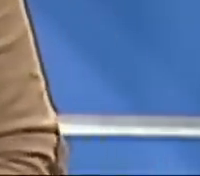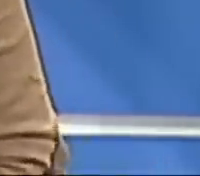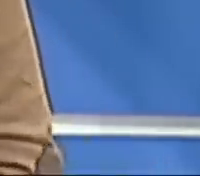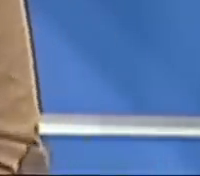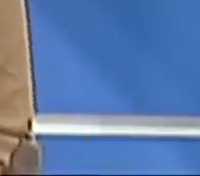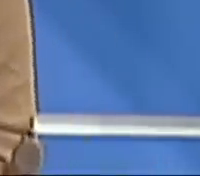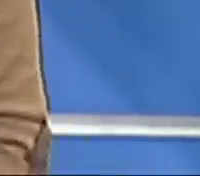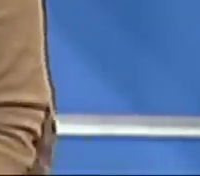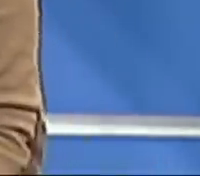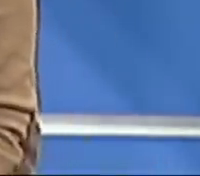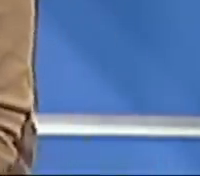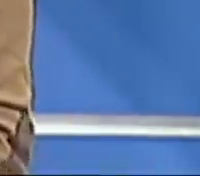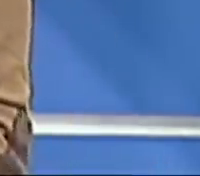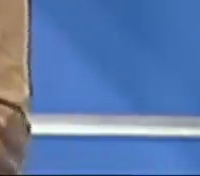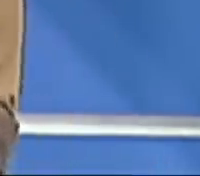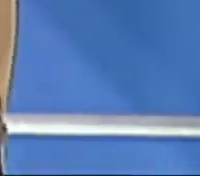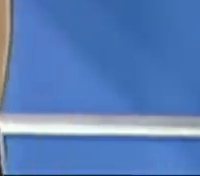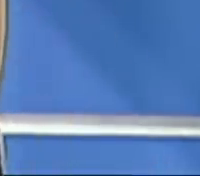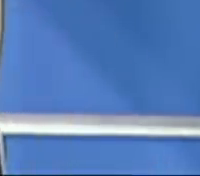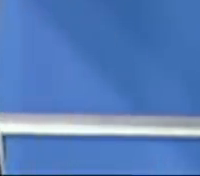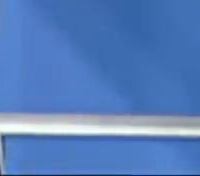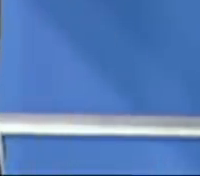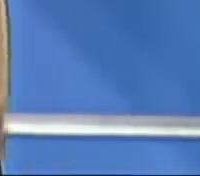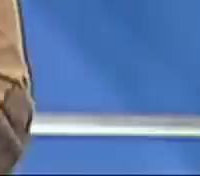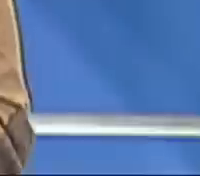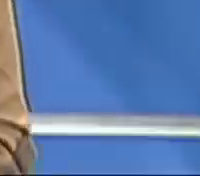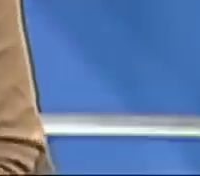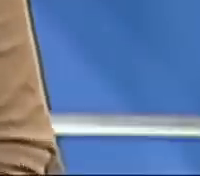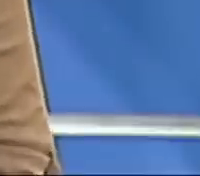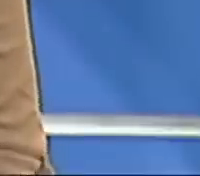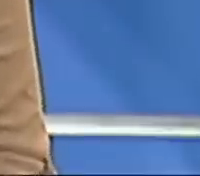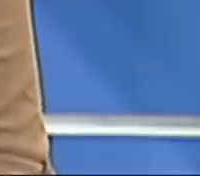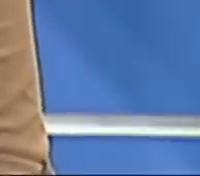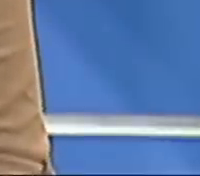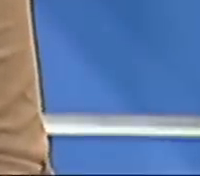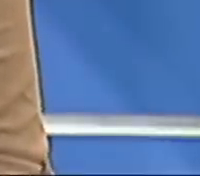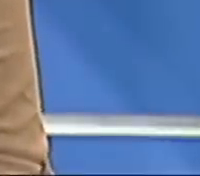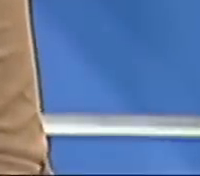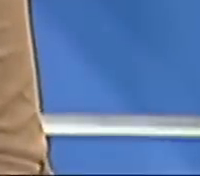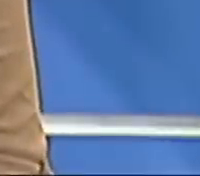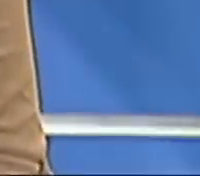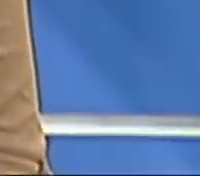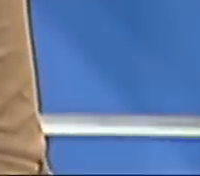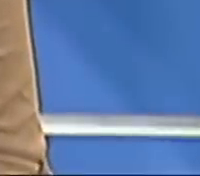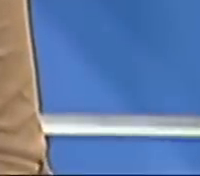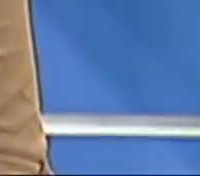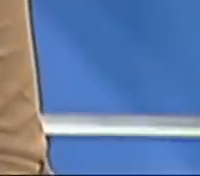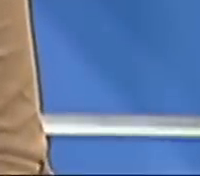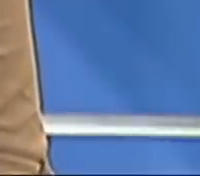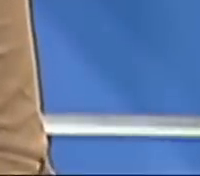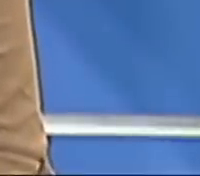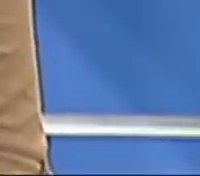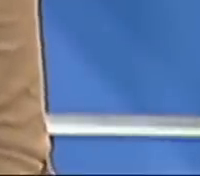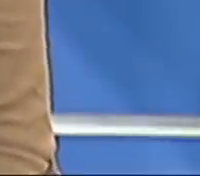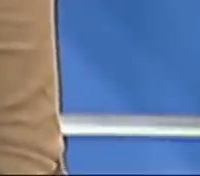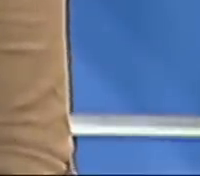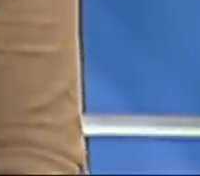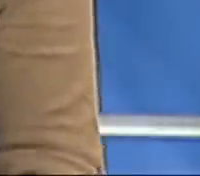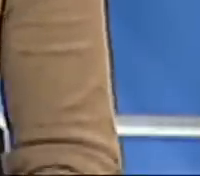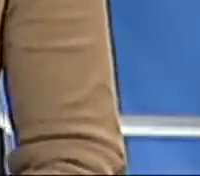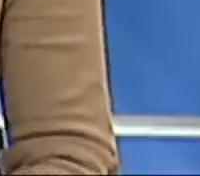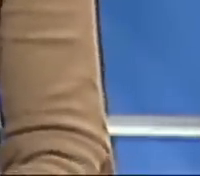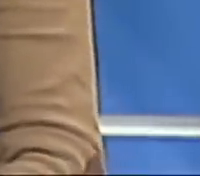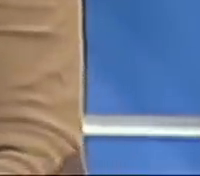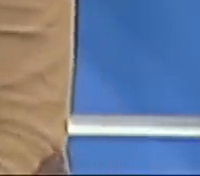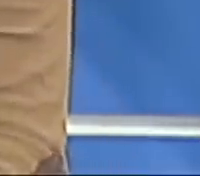dolor de estómago. Es para que nadie muera en la víspera, ni durante. Vamos a ir a la pausa